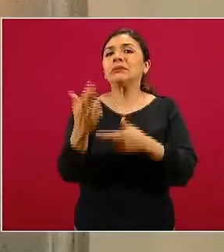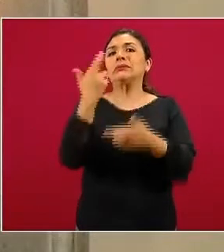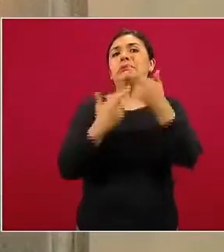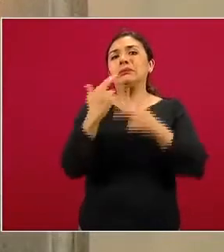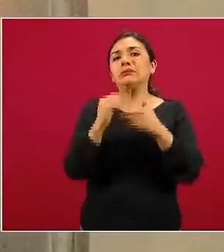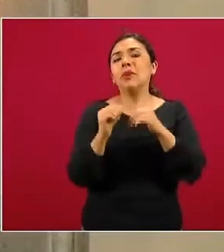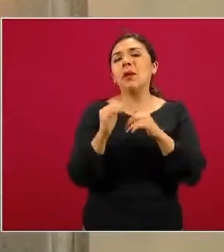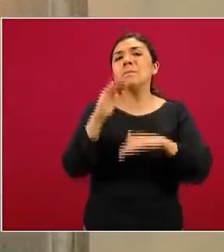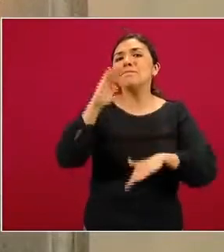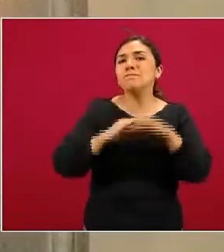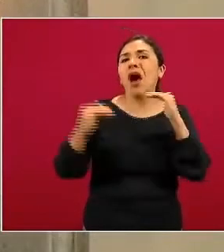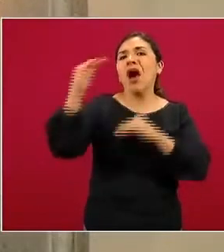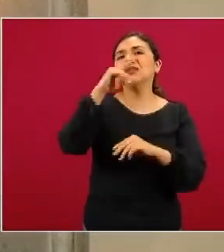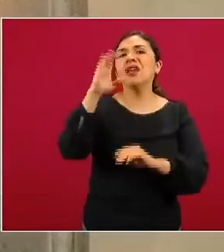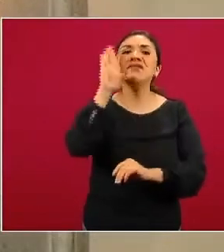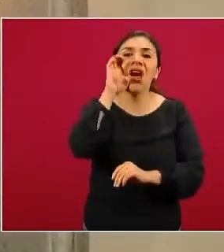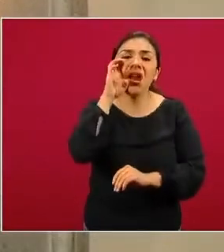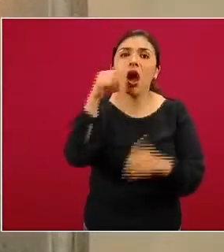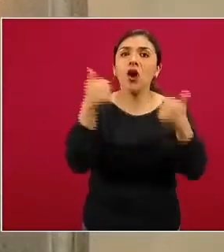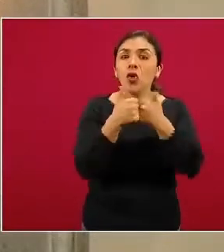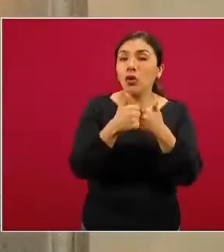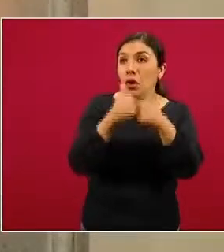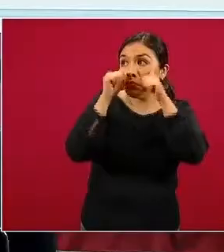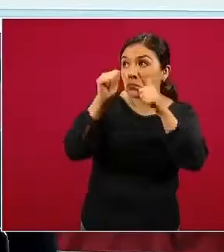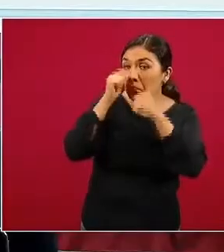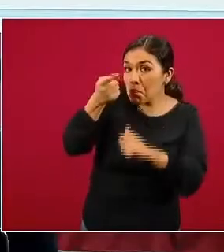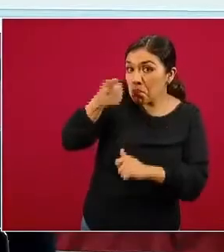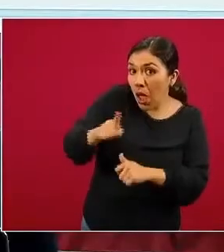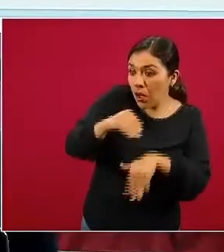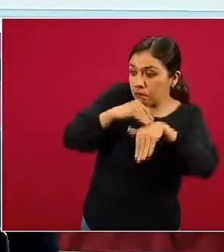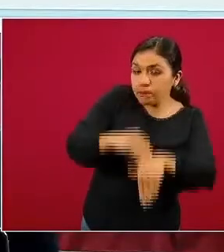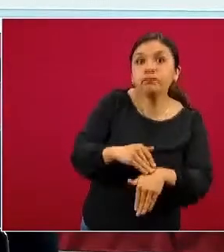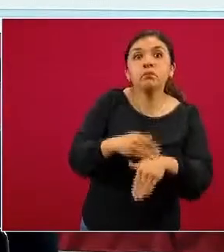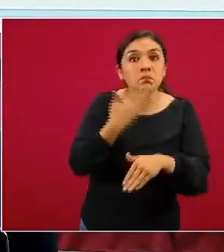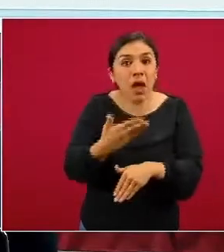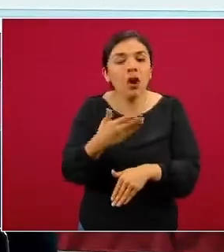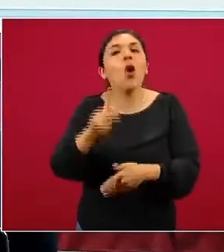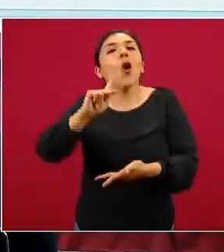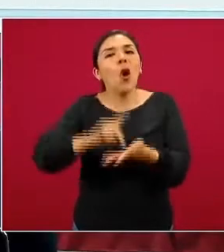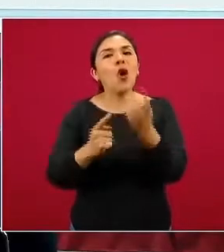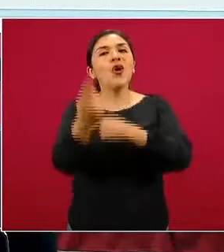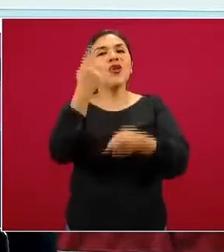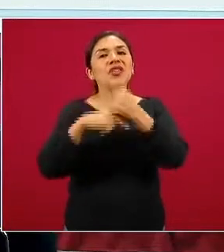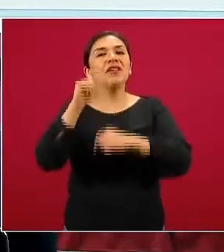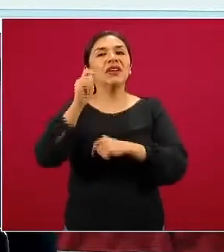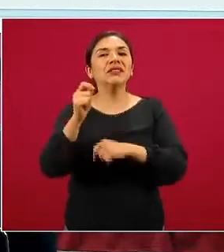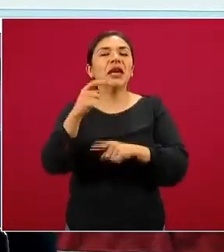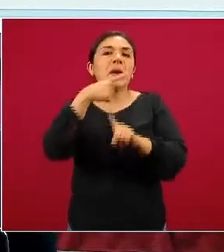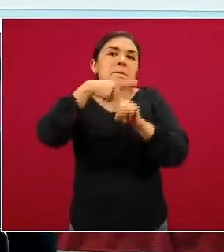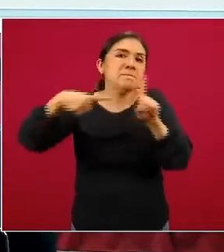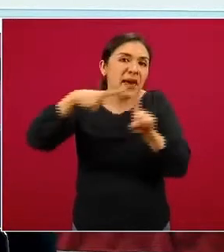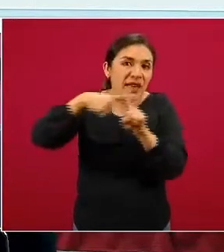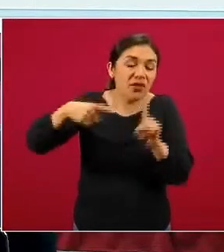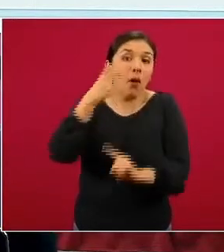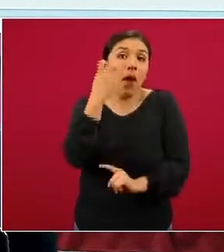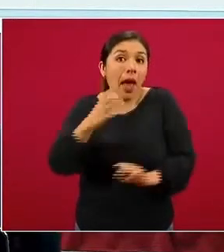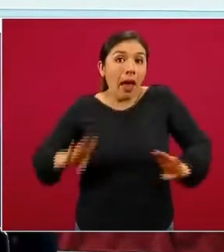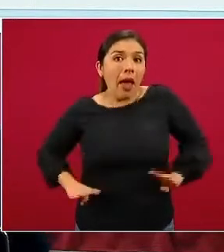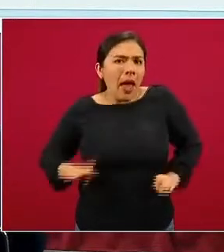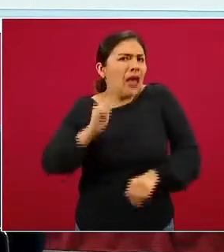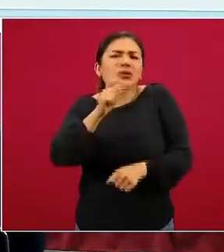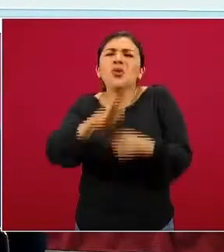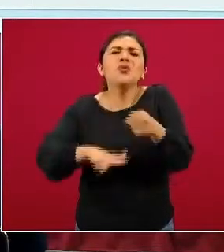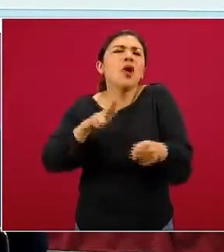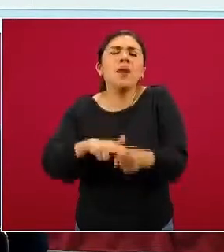alto, atendieron las indicaciones correspondientes, volvieron a regresar a un nivel medio, y esto es algo